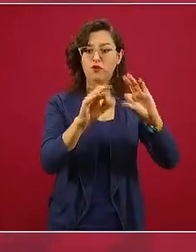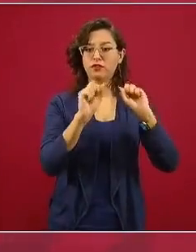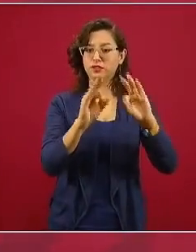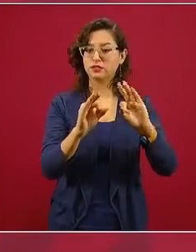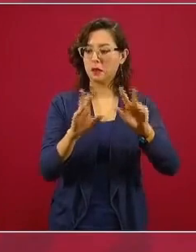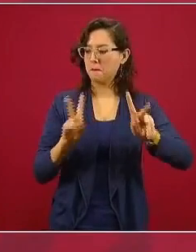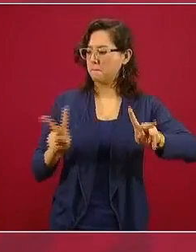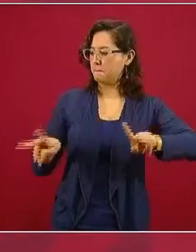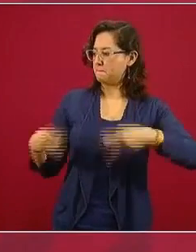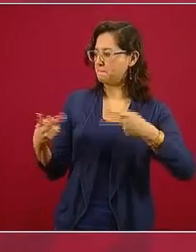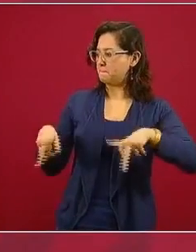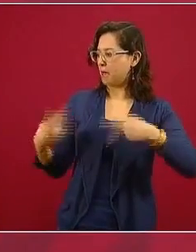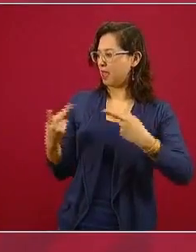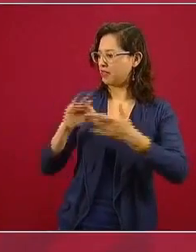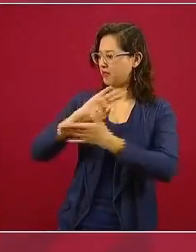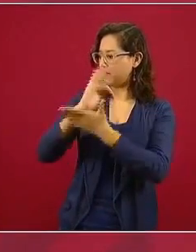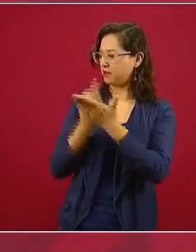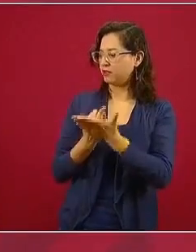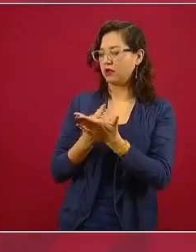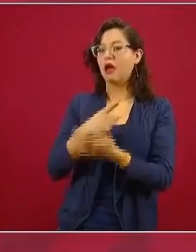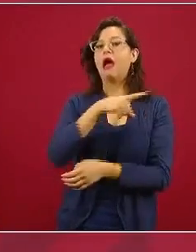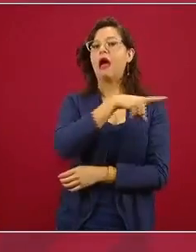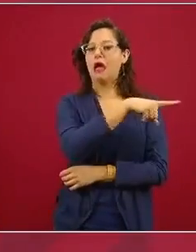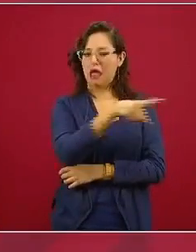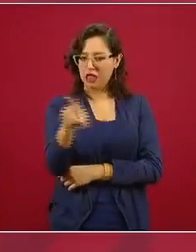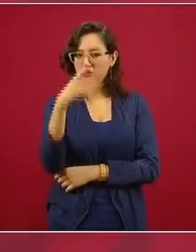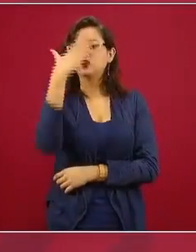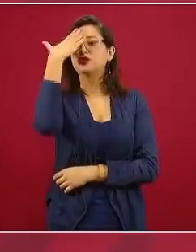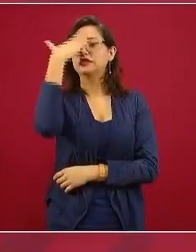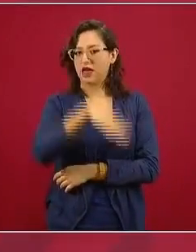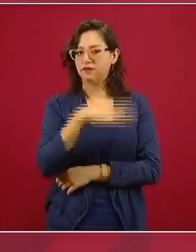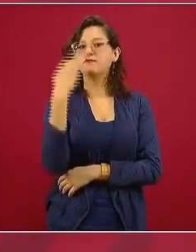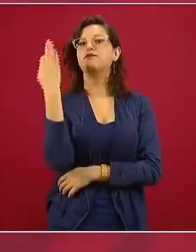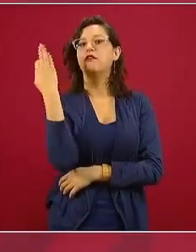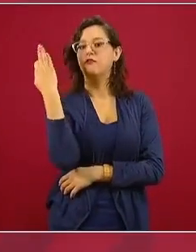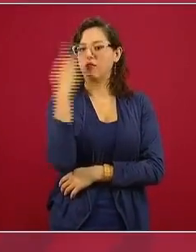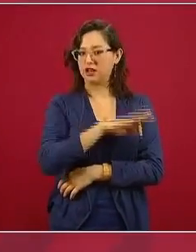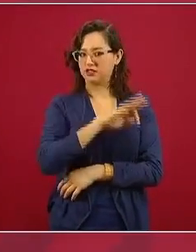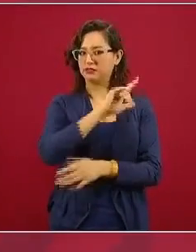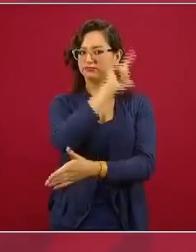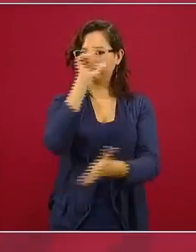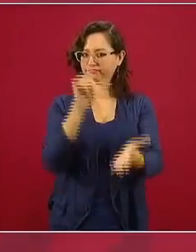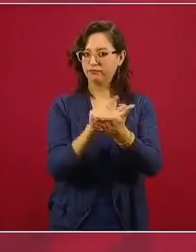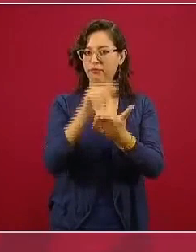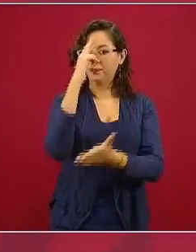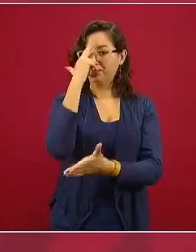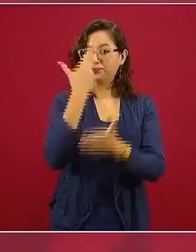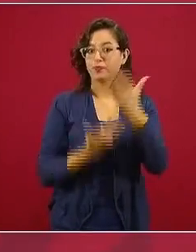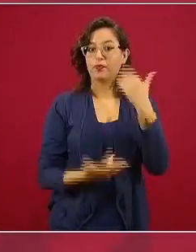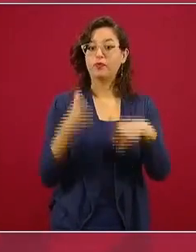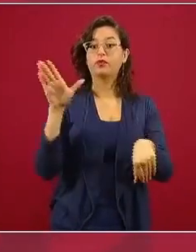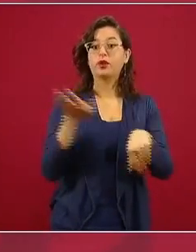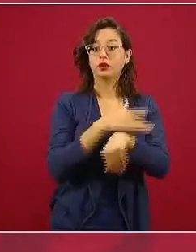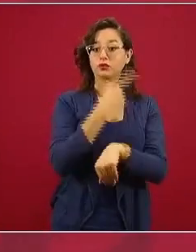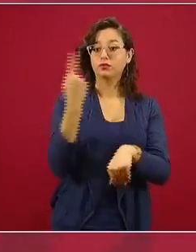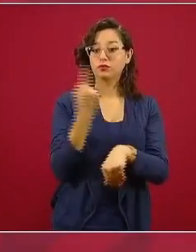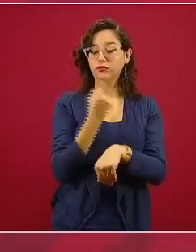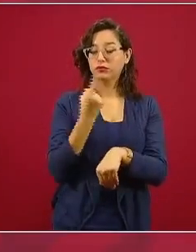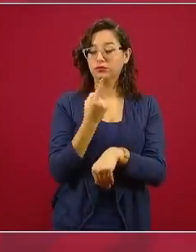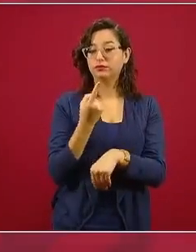que están cometiendo un ilícito, porque esa factura va a ser para quitarle ingresos